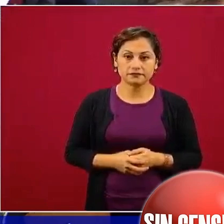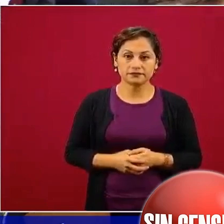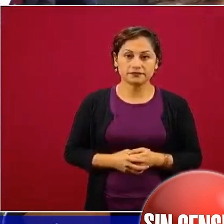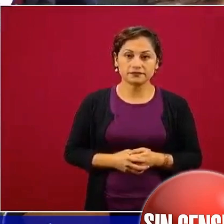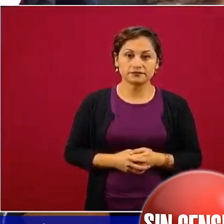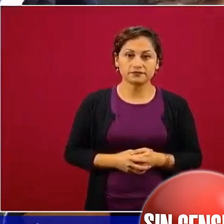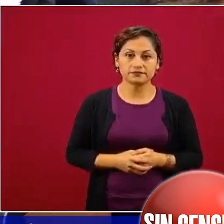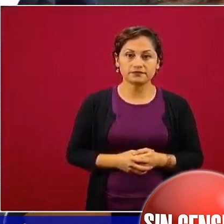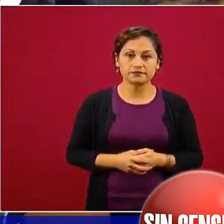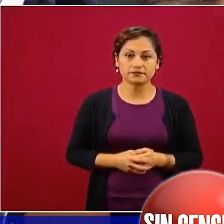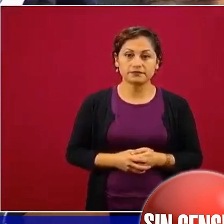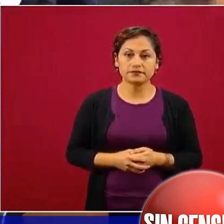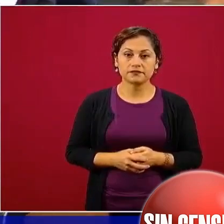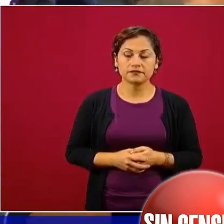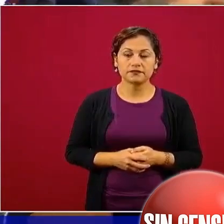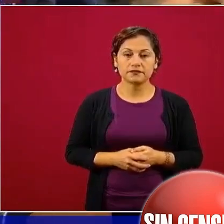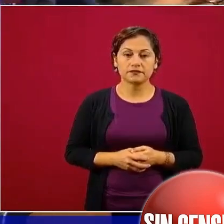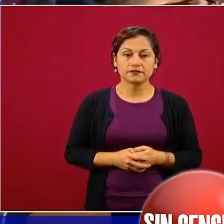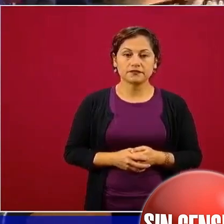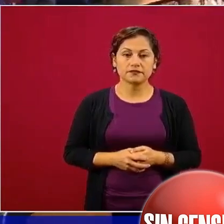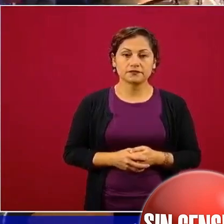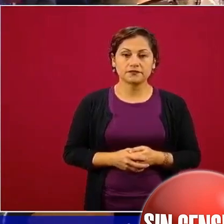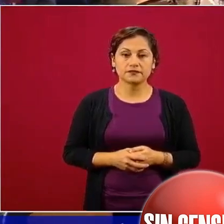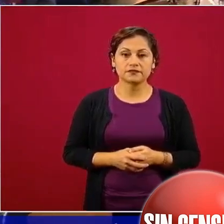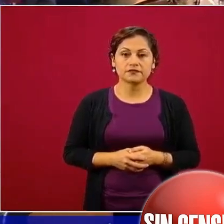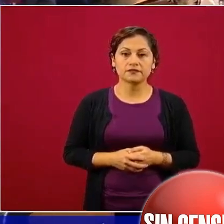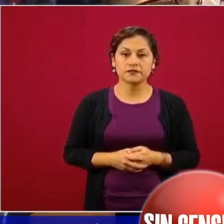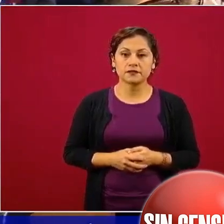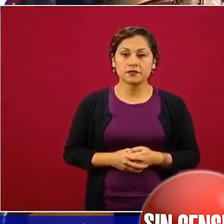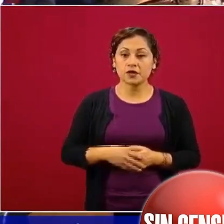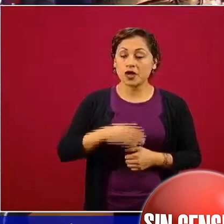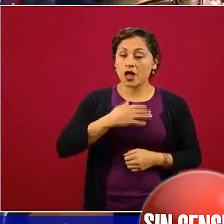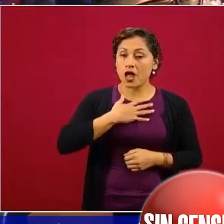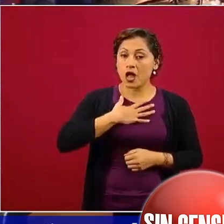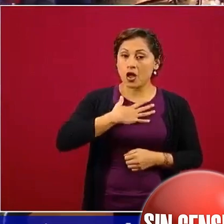es algo más grande y más sagrado el establecer la justicia.